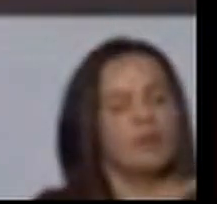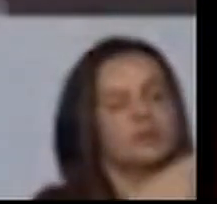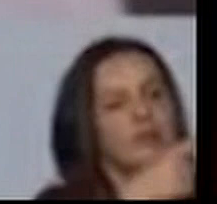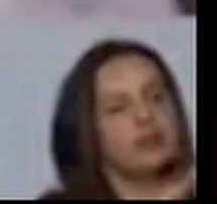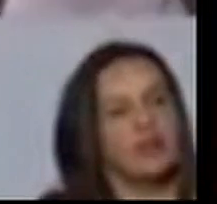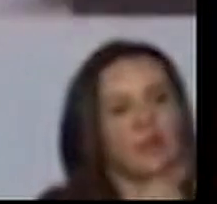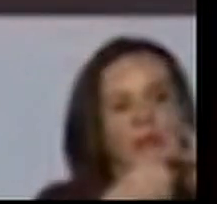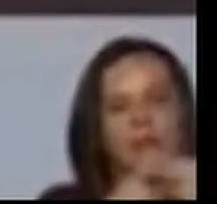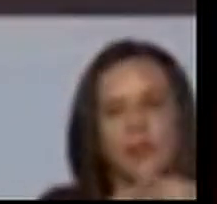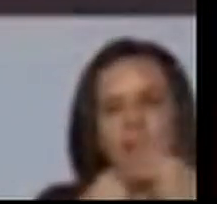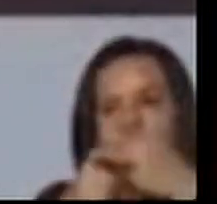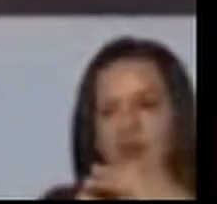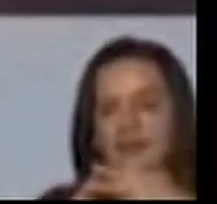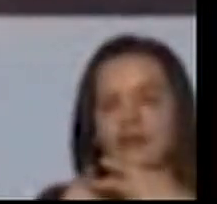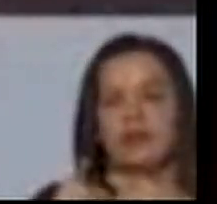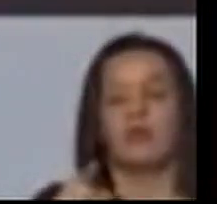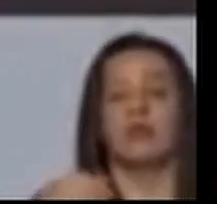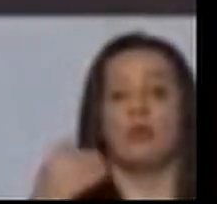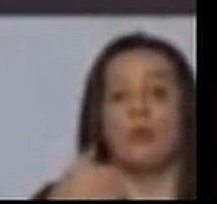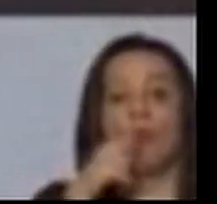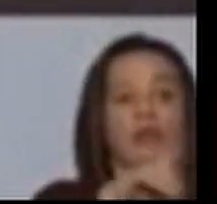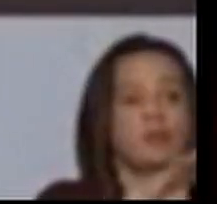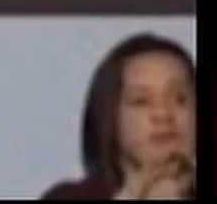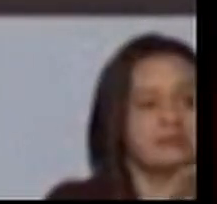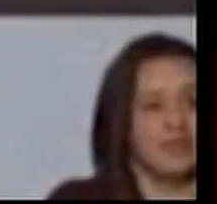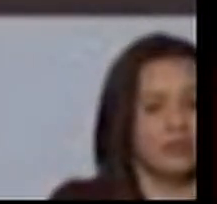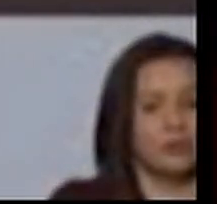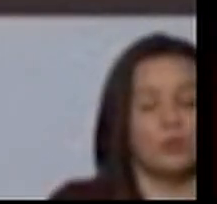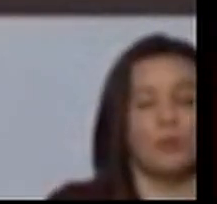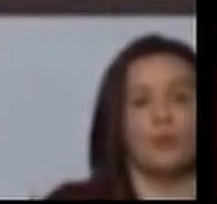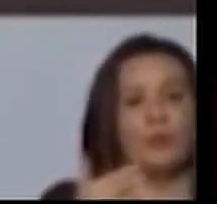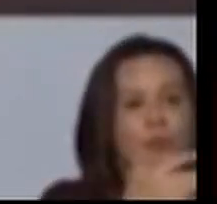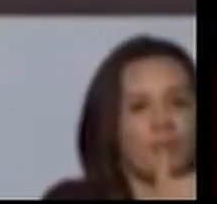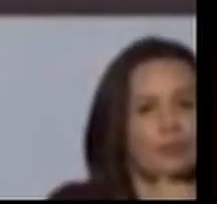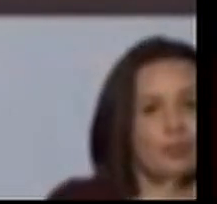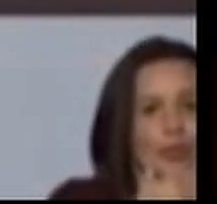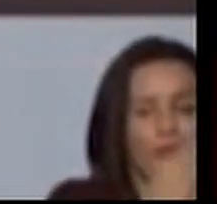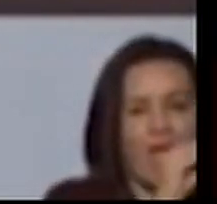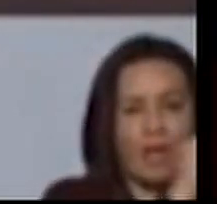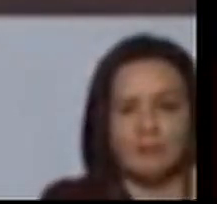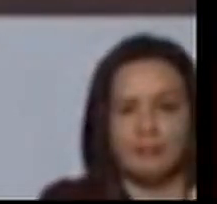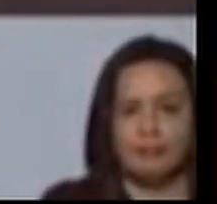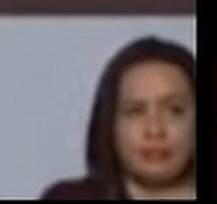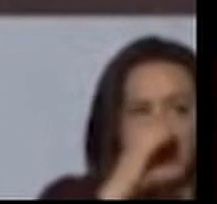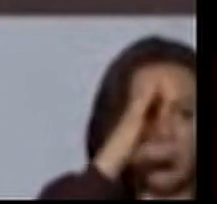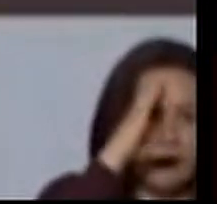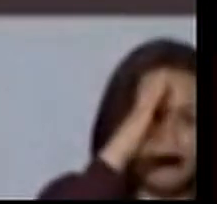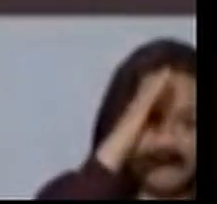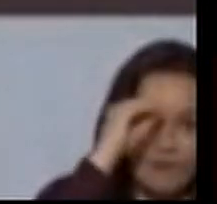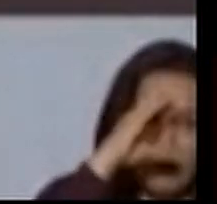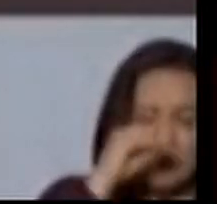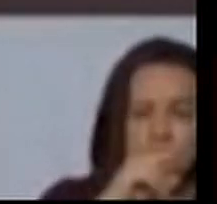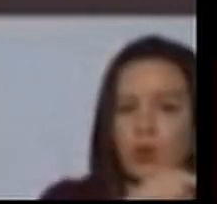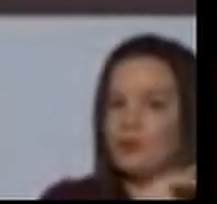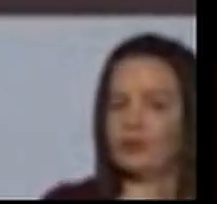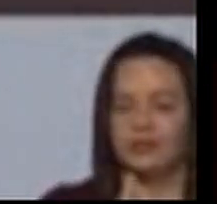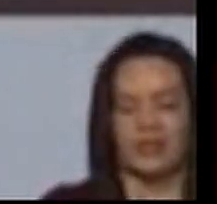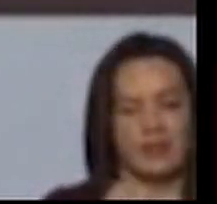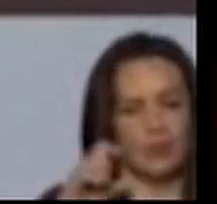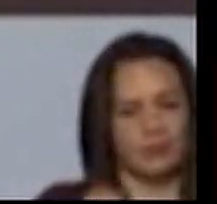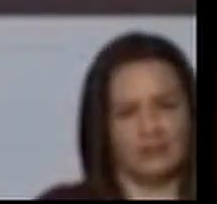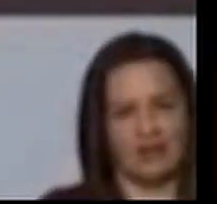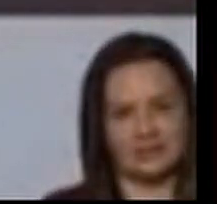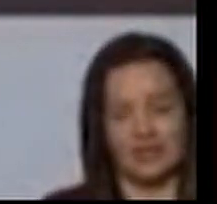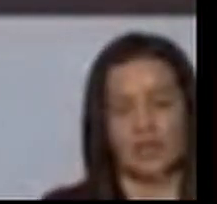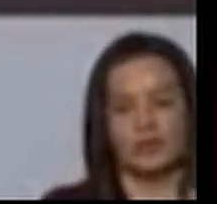un crédito por aquí, otro por acá y otro por allá, y cuando el centro viene a recopilar toda esta información no tiene la posibilidad de hacerlo. Entonces, esta